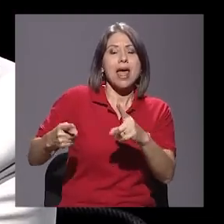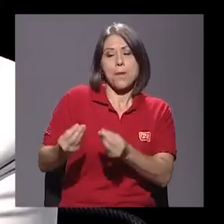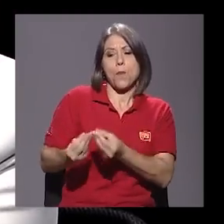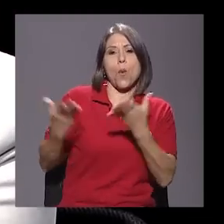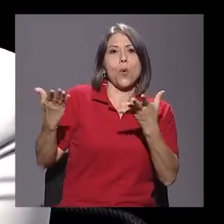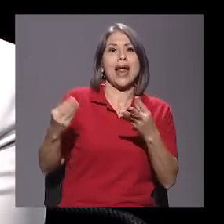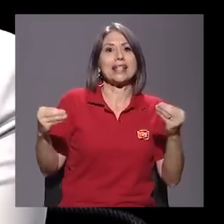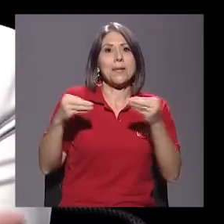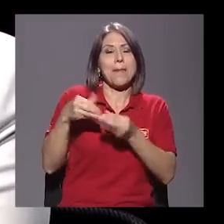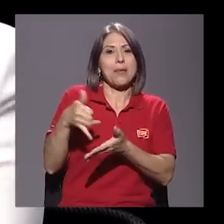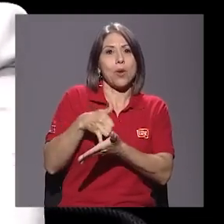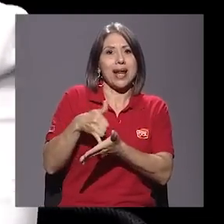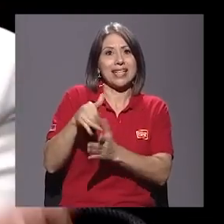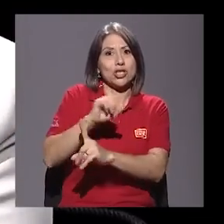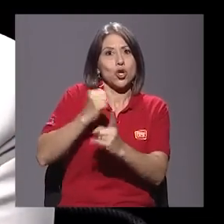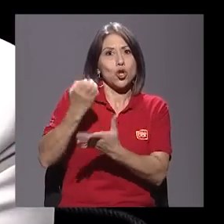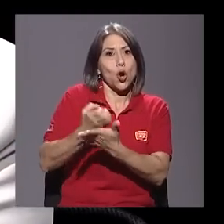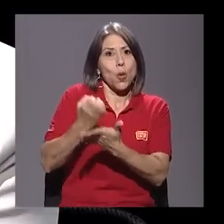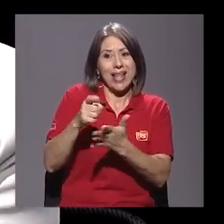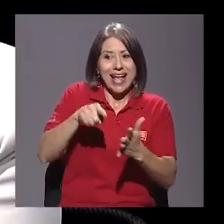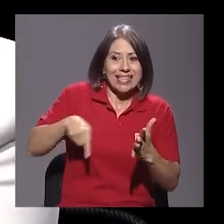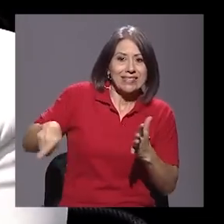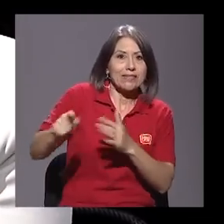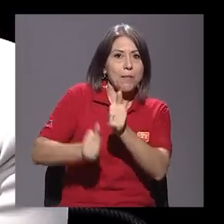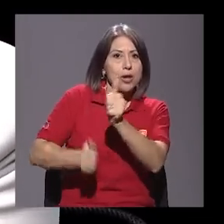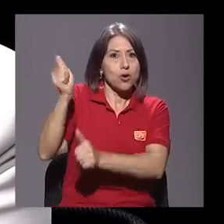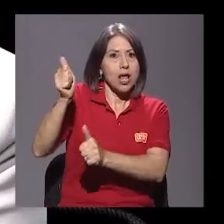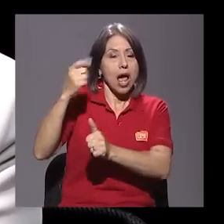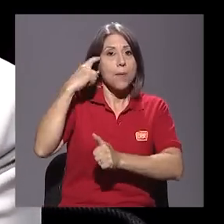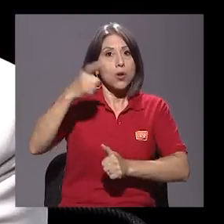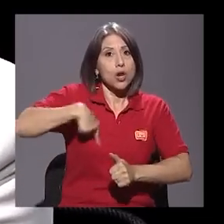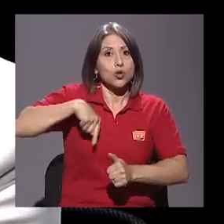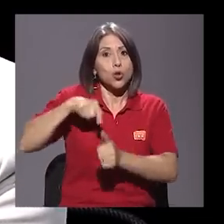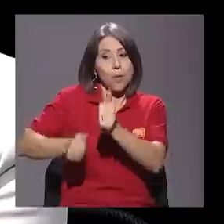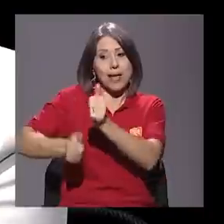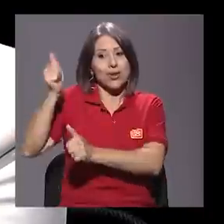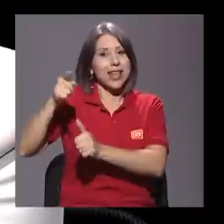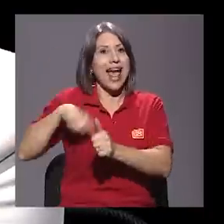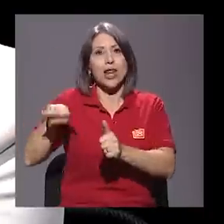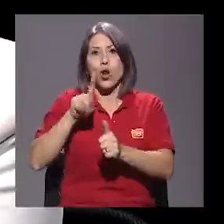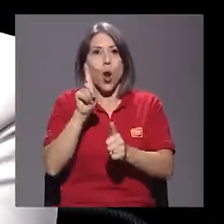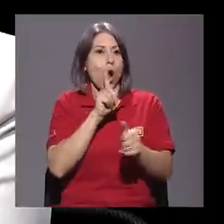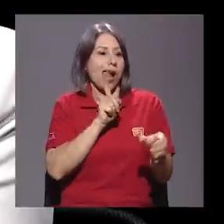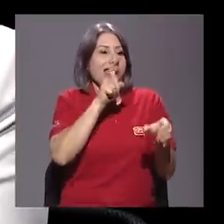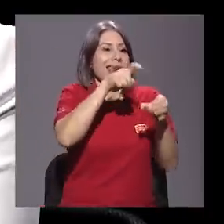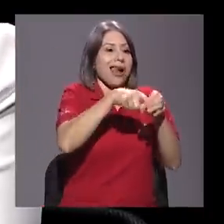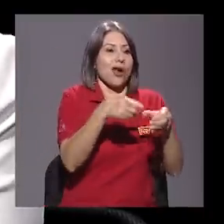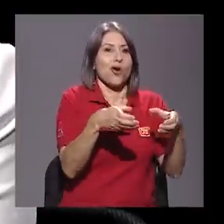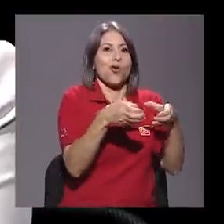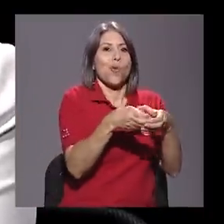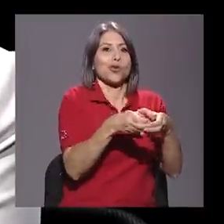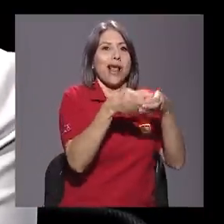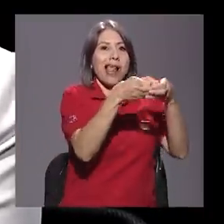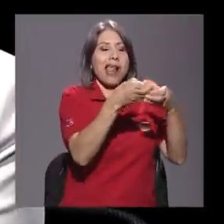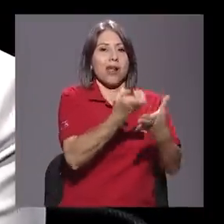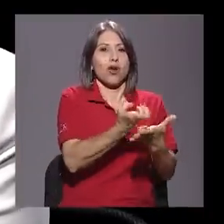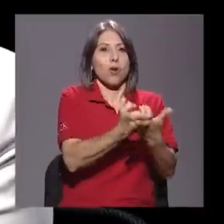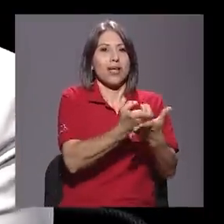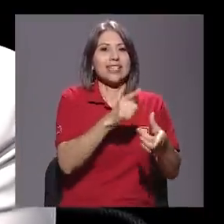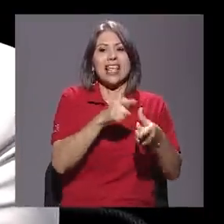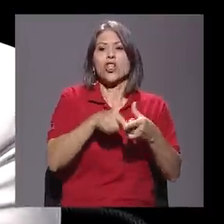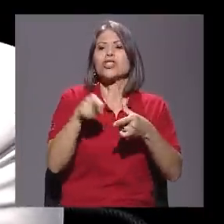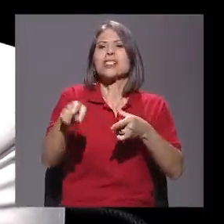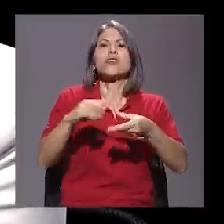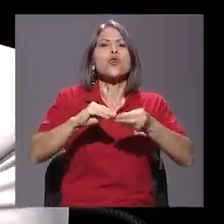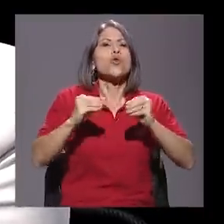vulnerables socioeconómicamente, que somos pues la mayoría, ¿no? Porque la mayoría no formamos parte de élites económicas. Entonces, ¿cómo se traduce eso en números?